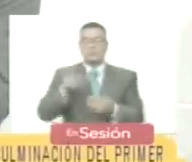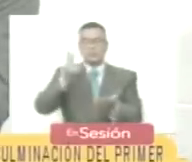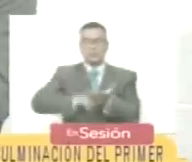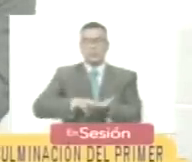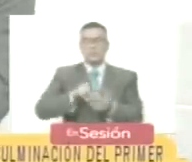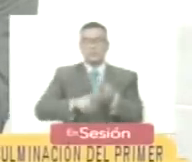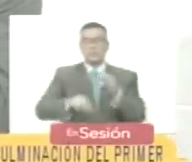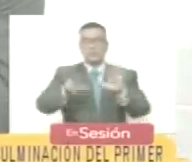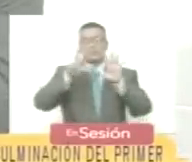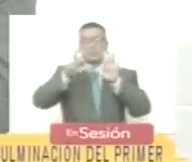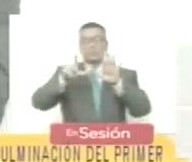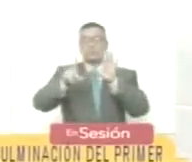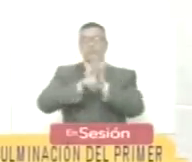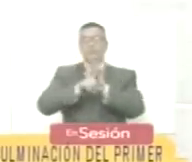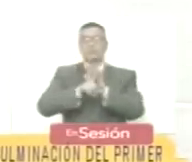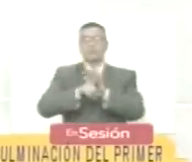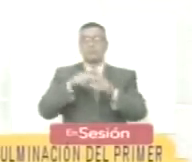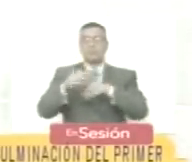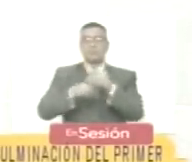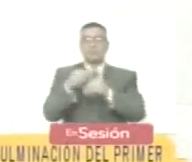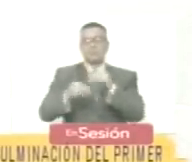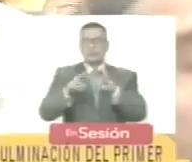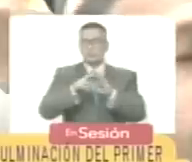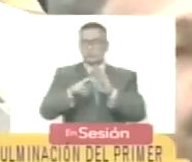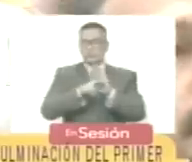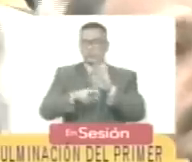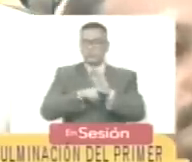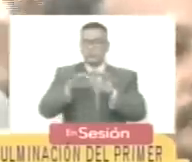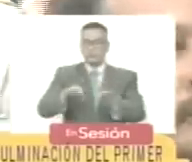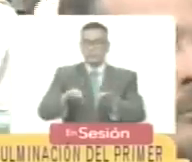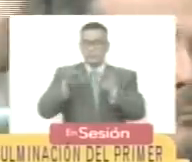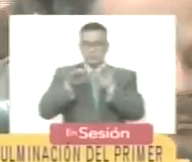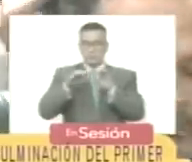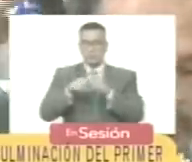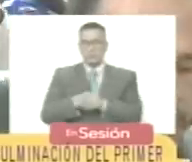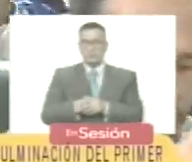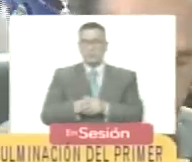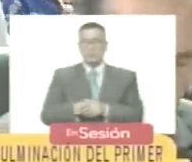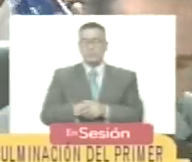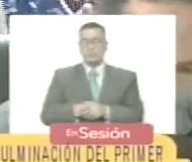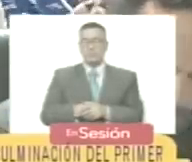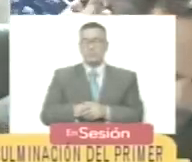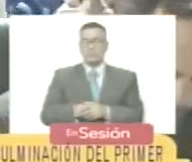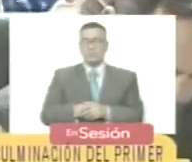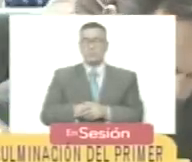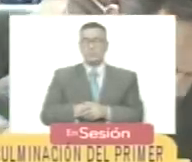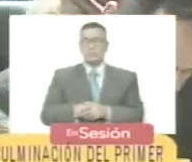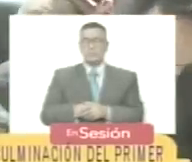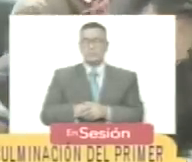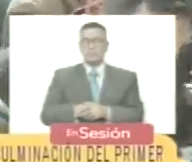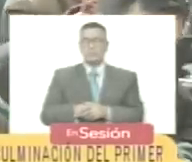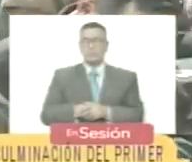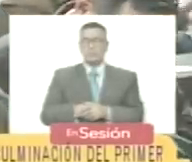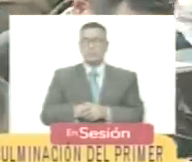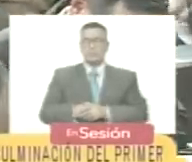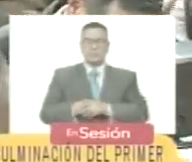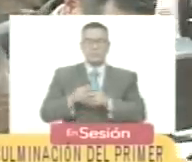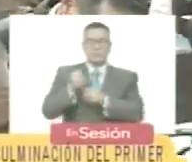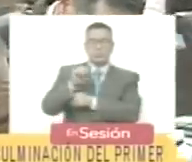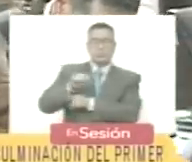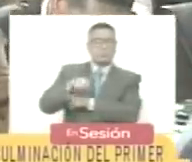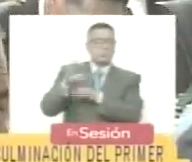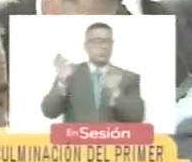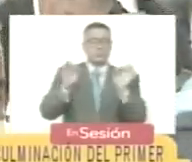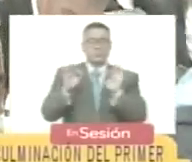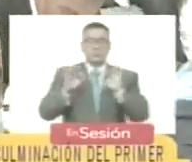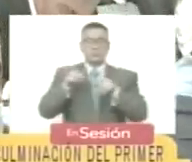las 8 leyes relacionadas con regímenes especiales del trabajo. No hemos descuidado